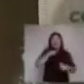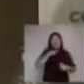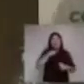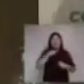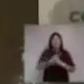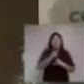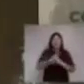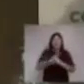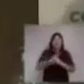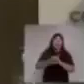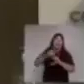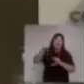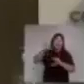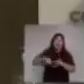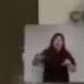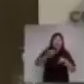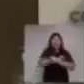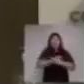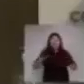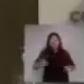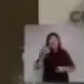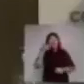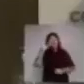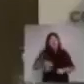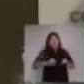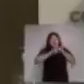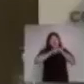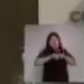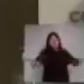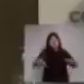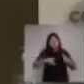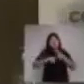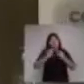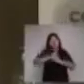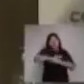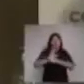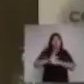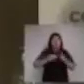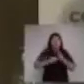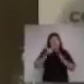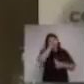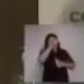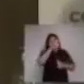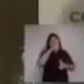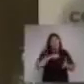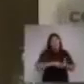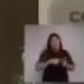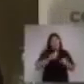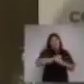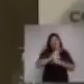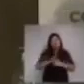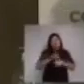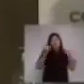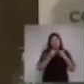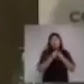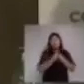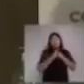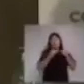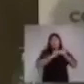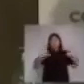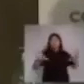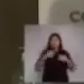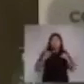Pero va a explotar la capital y el conurbano. Va a ser tremendo. Va a ser tremendo.